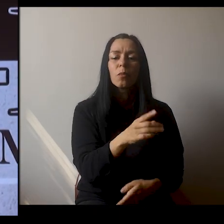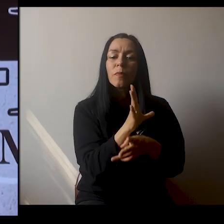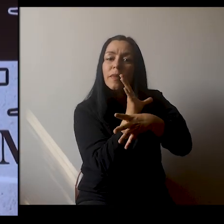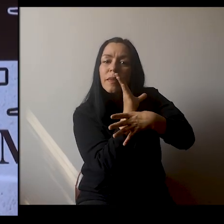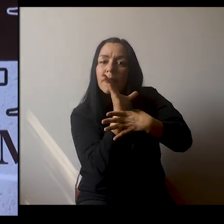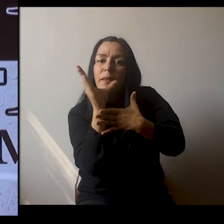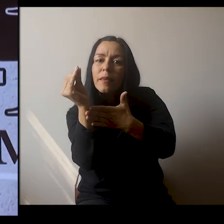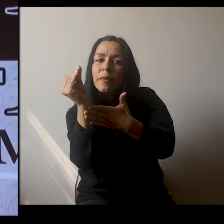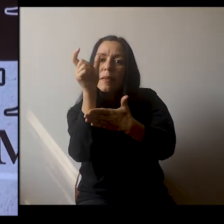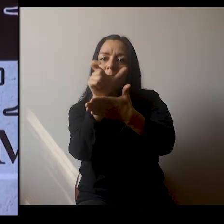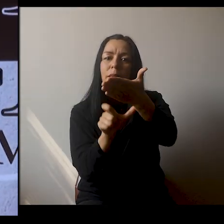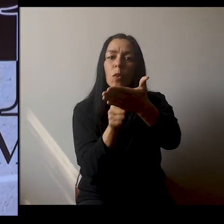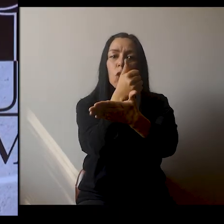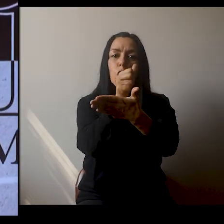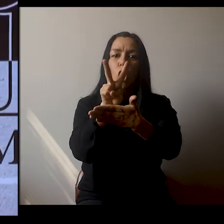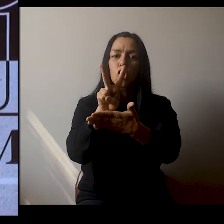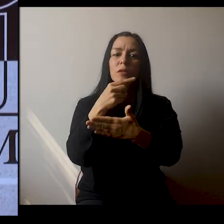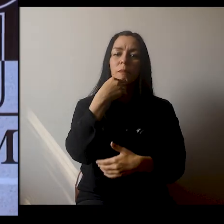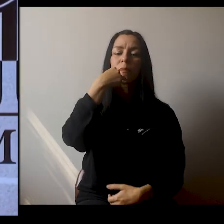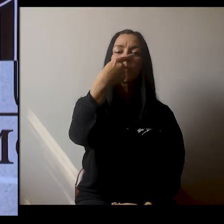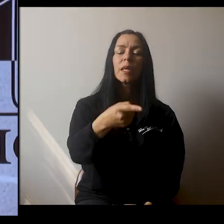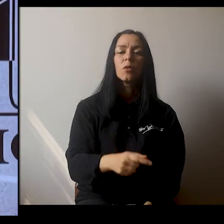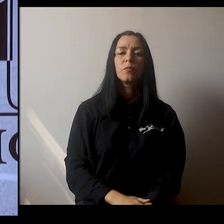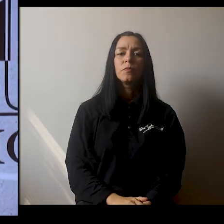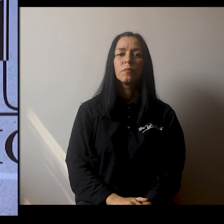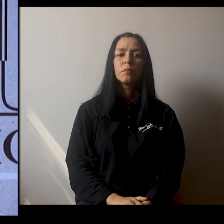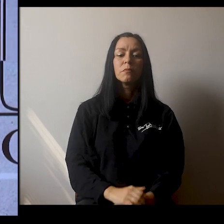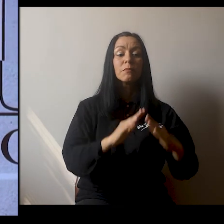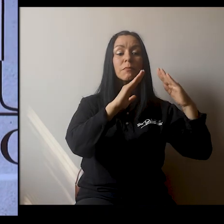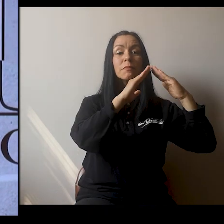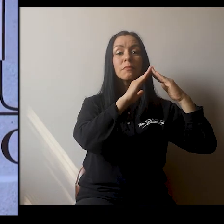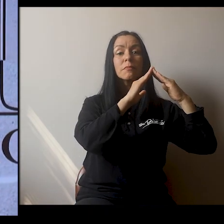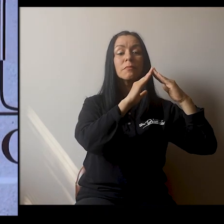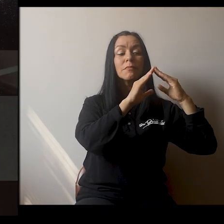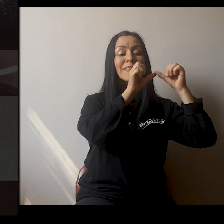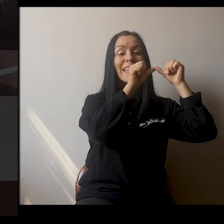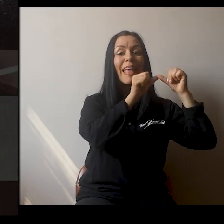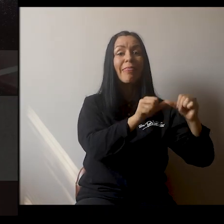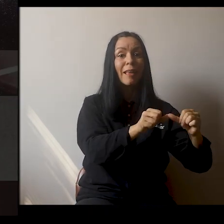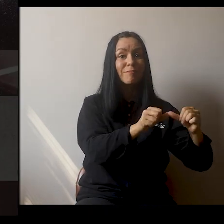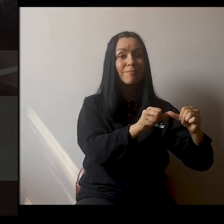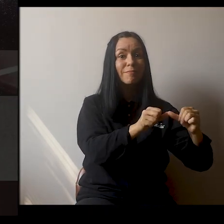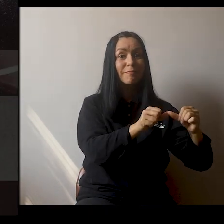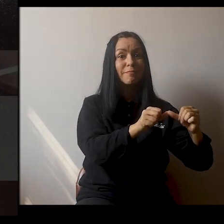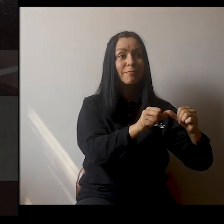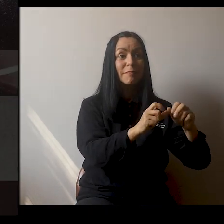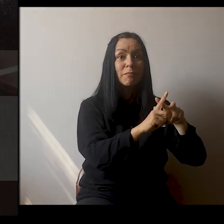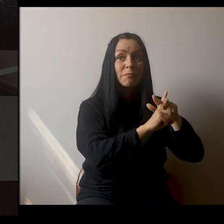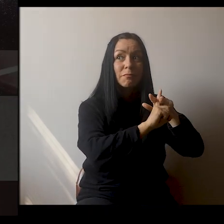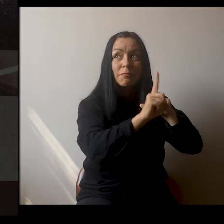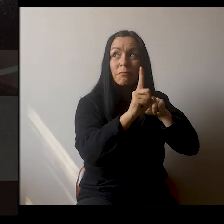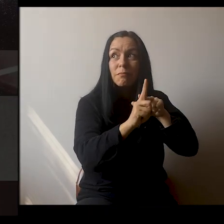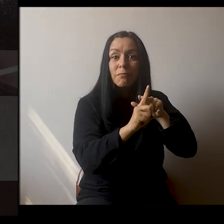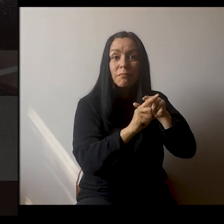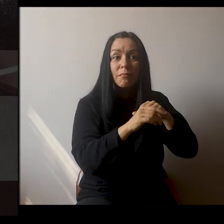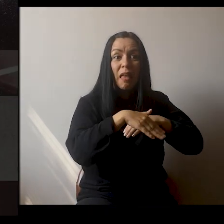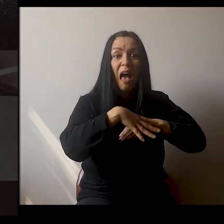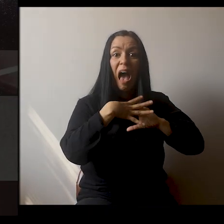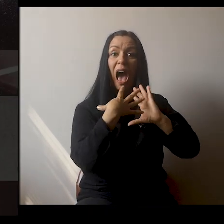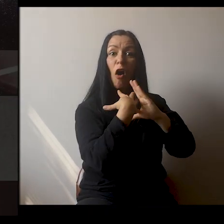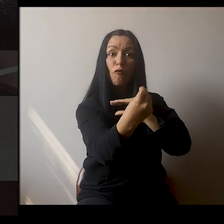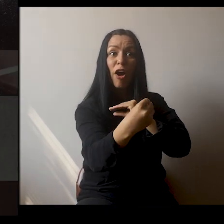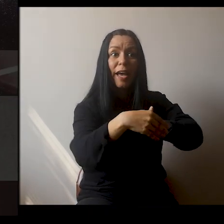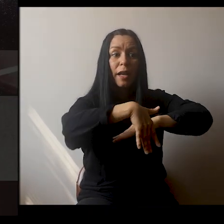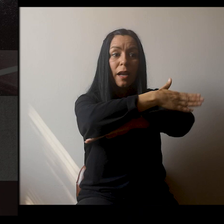israelitas en Éxodo capítulo 12. Les dijo: y no salgan ninguno de ustedes de